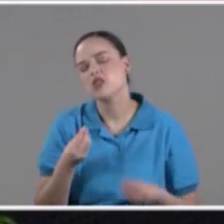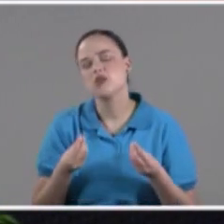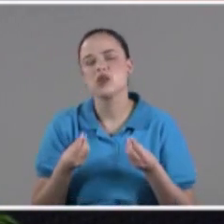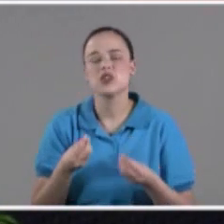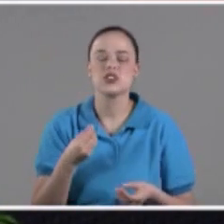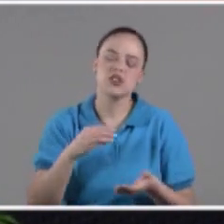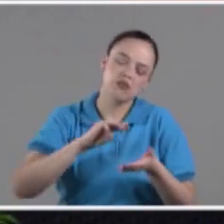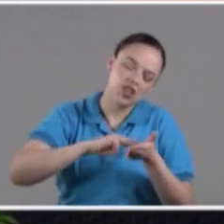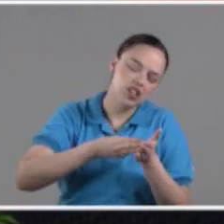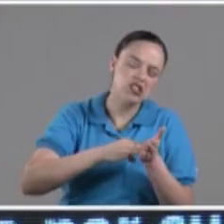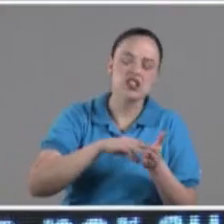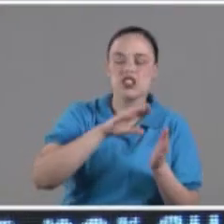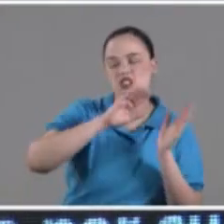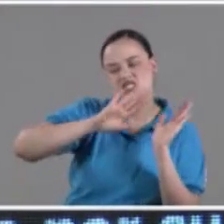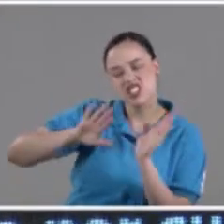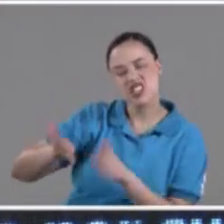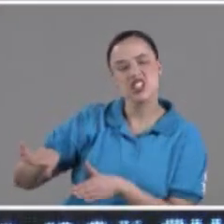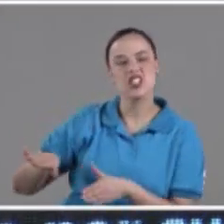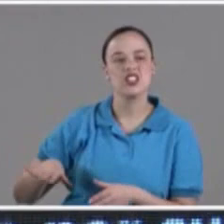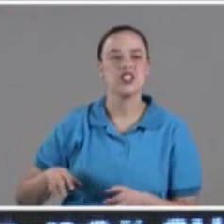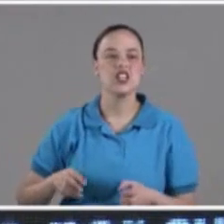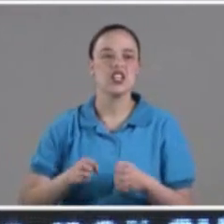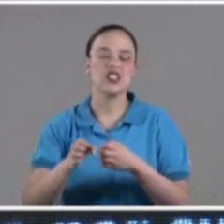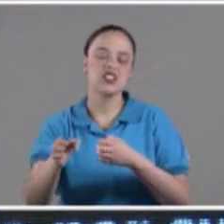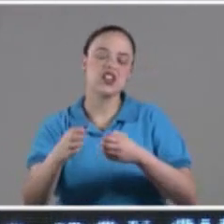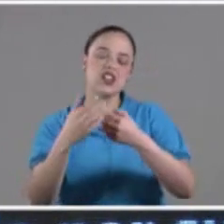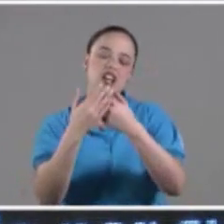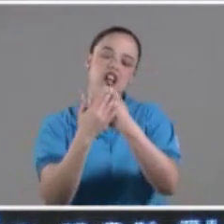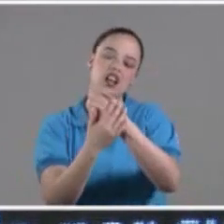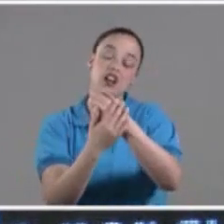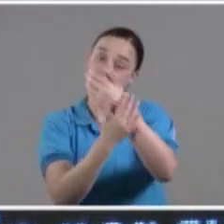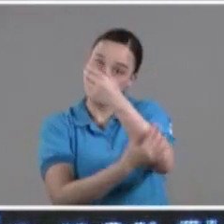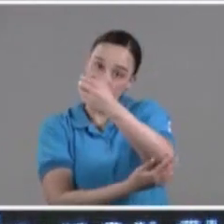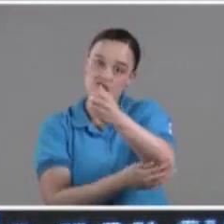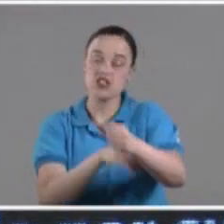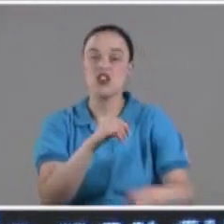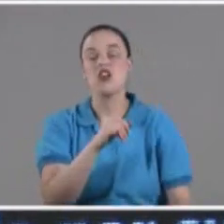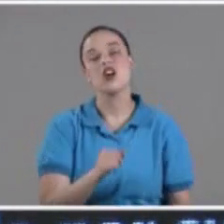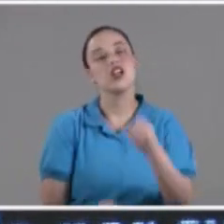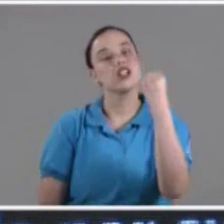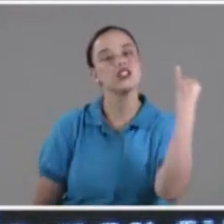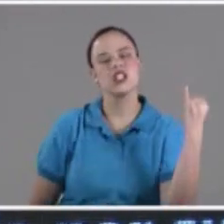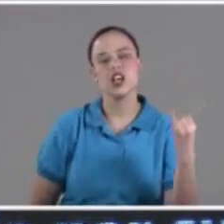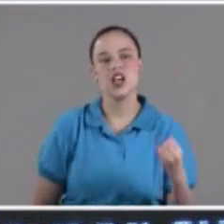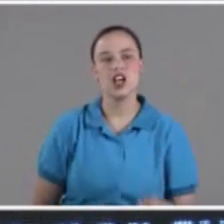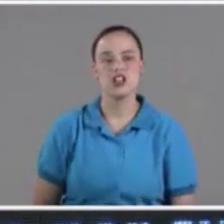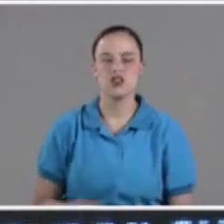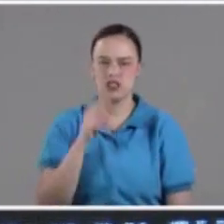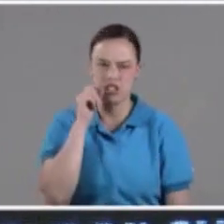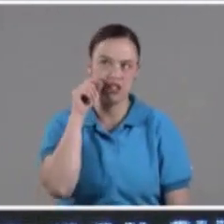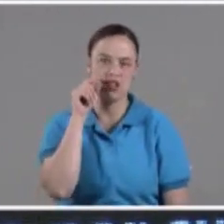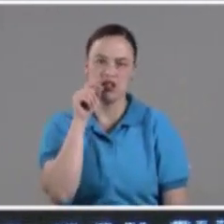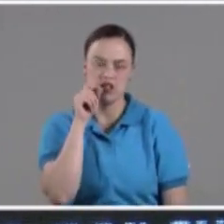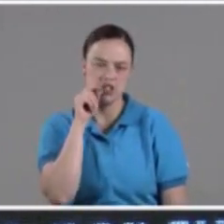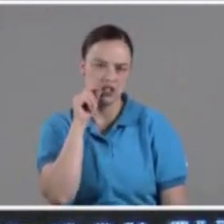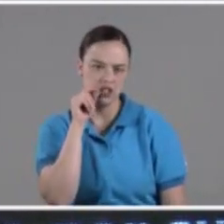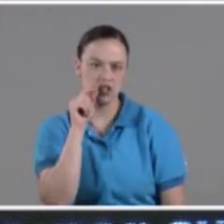lo otro no se me quita a ver extiéndame ahí su bracito izquierdo por favor Ay señor